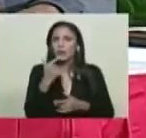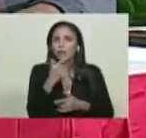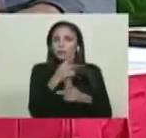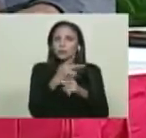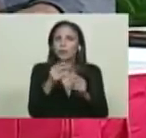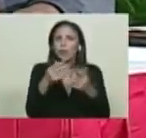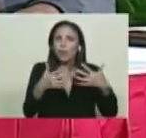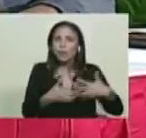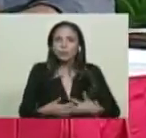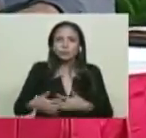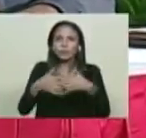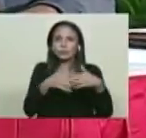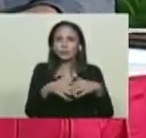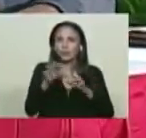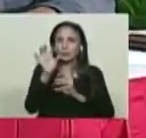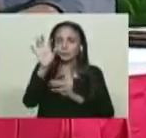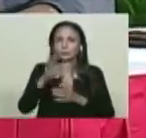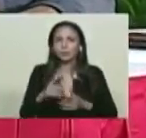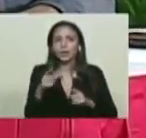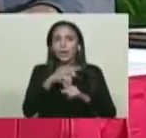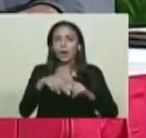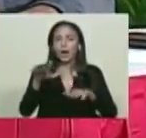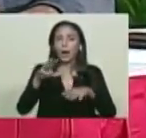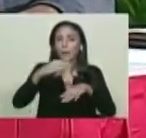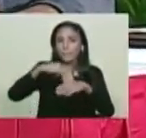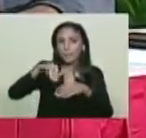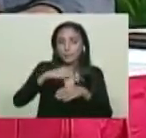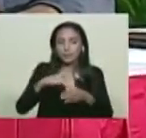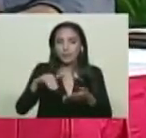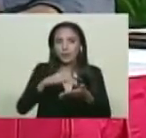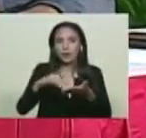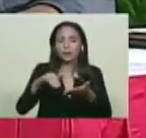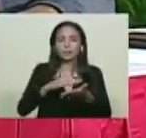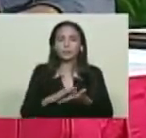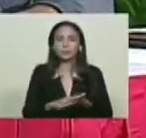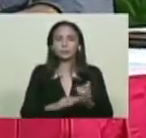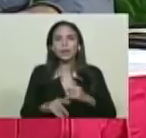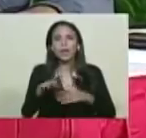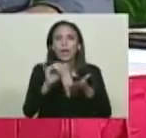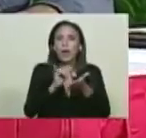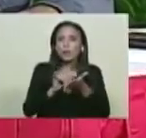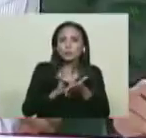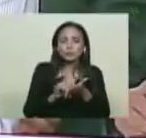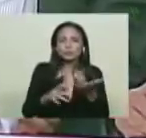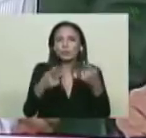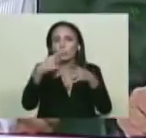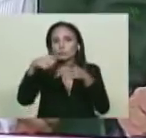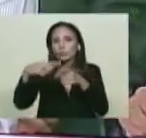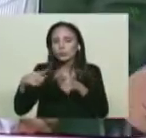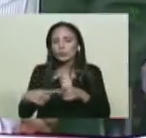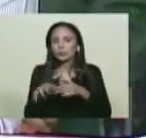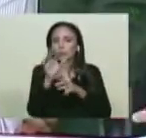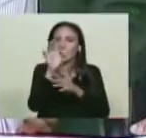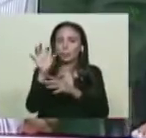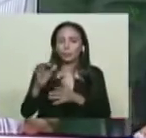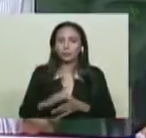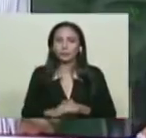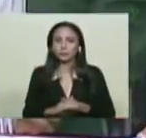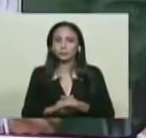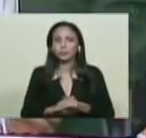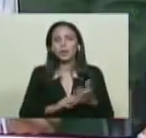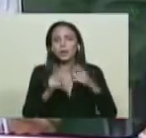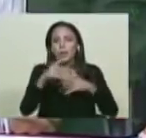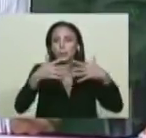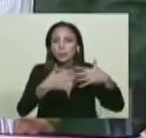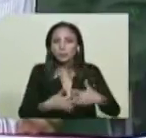de Alibaba es Miami, la cueva de Alibaba y los 40 ladrones es Weston, porque cada vez que roban o se involucran en actos